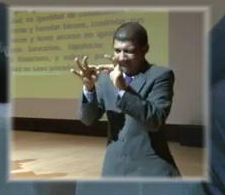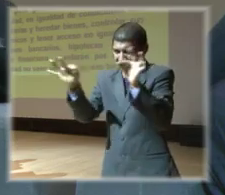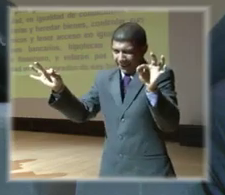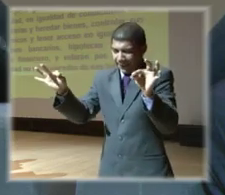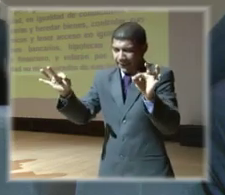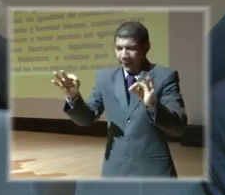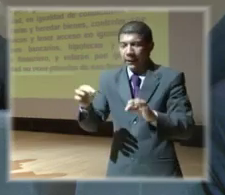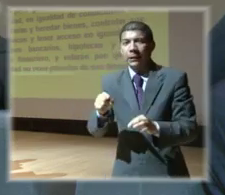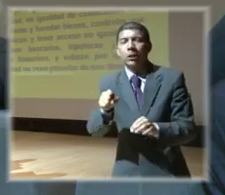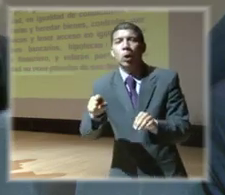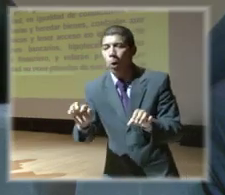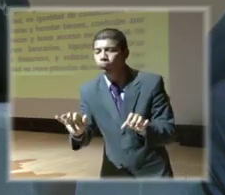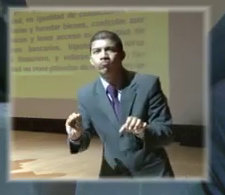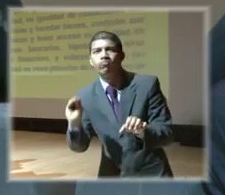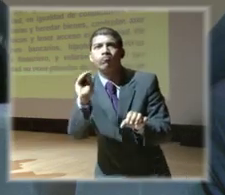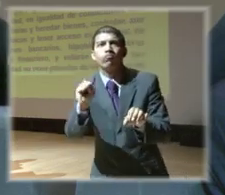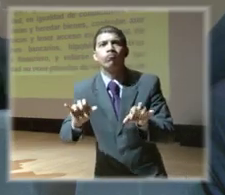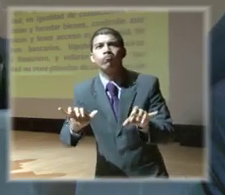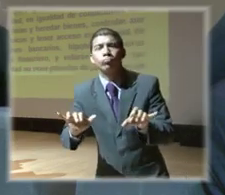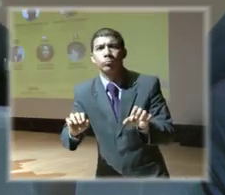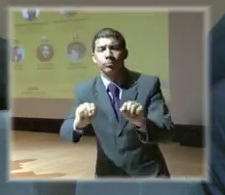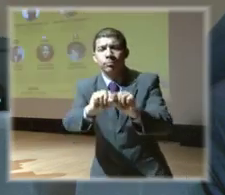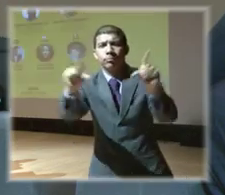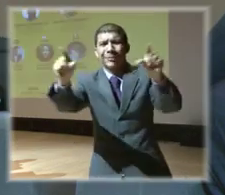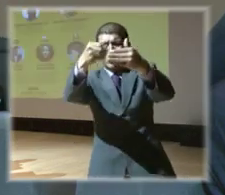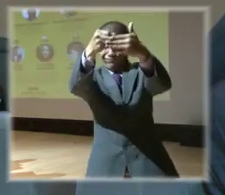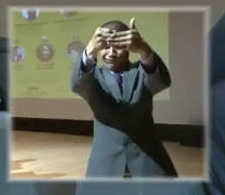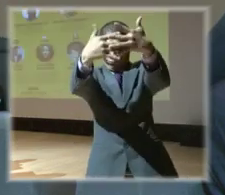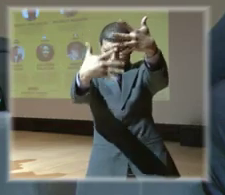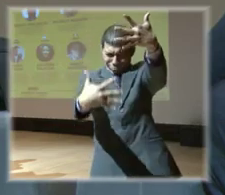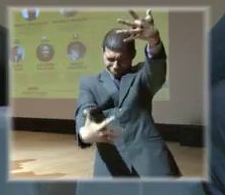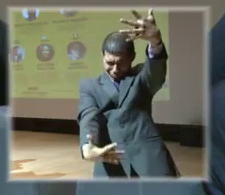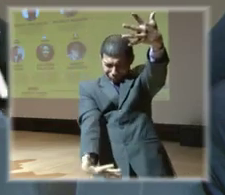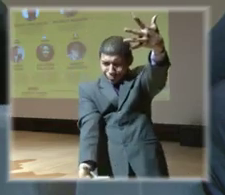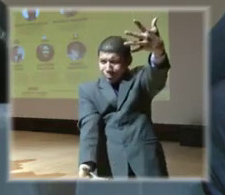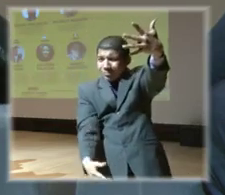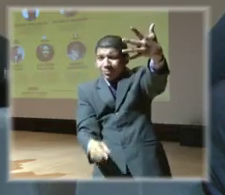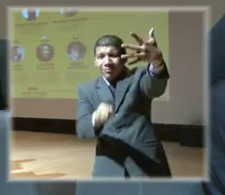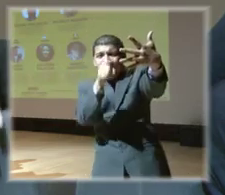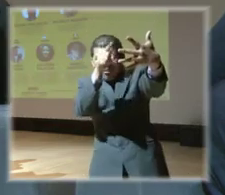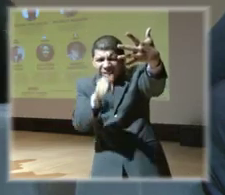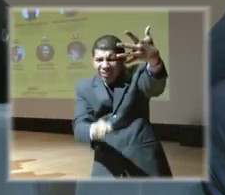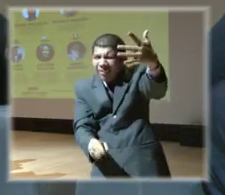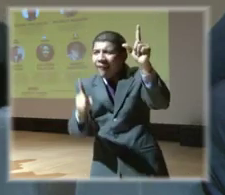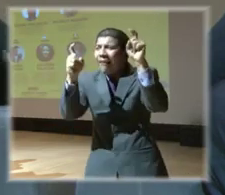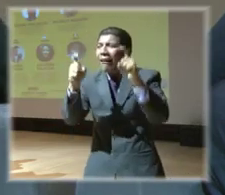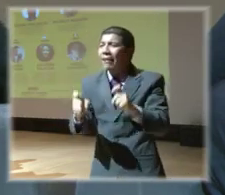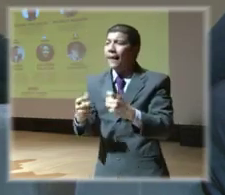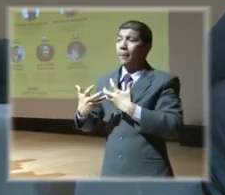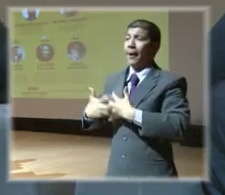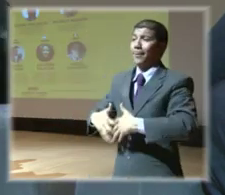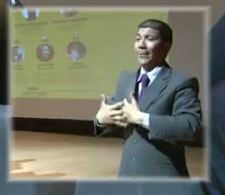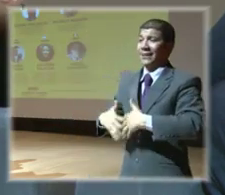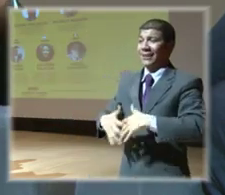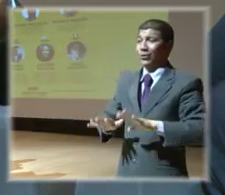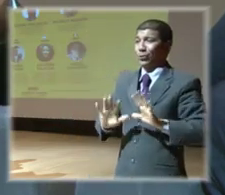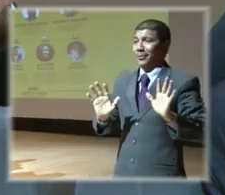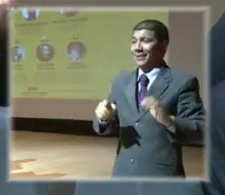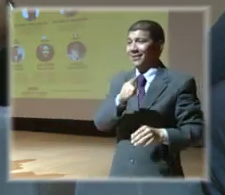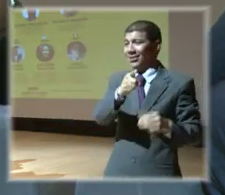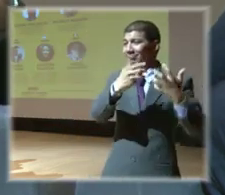es una estrategia de asesoramiento empresarial. O sea que todo el mundo asume que un empresario que cobra una